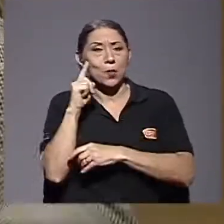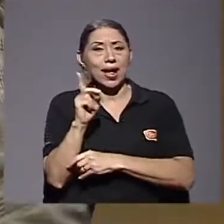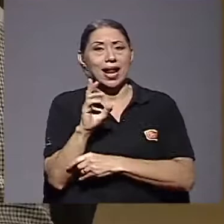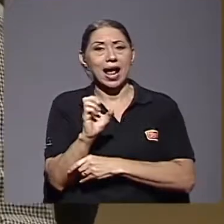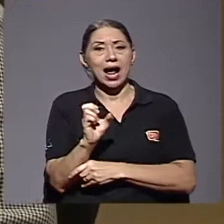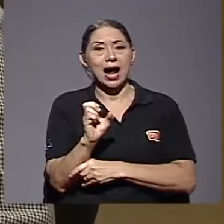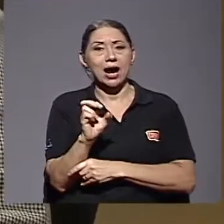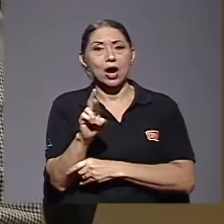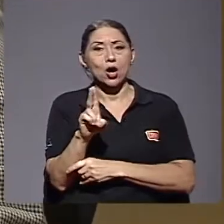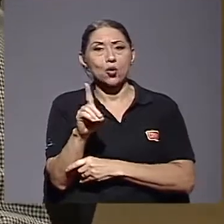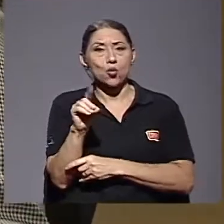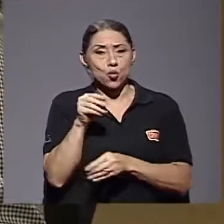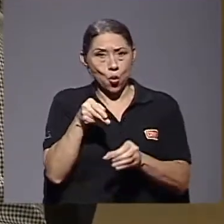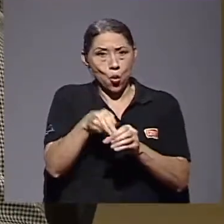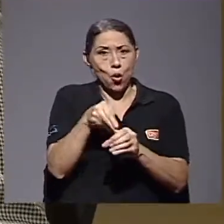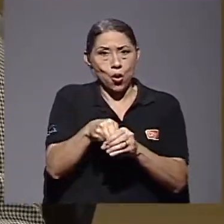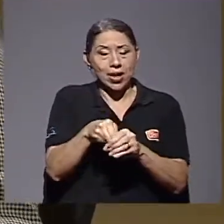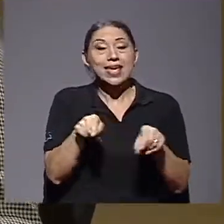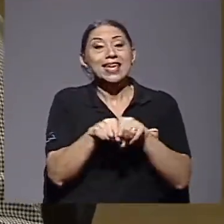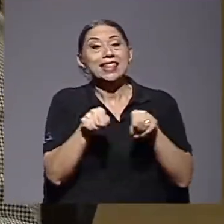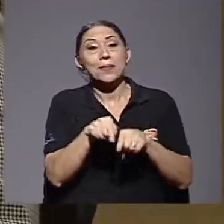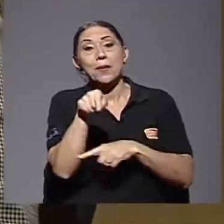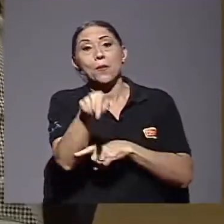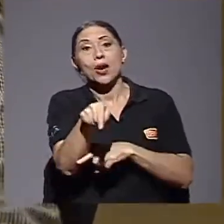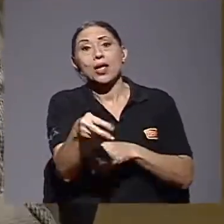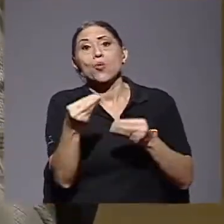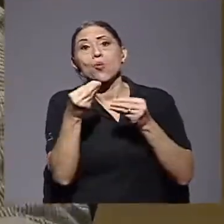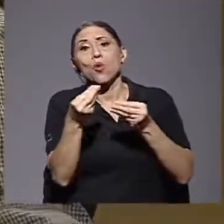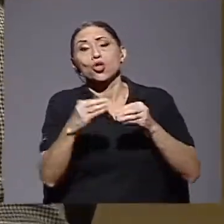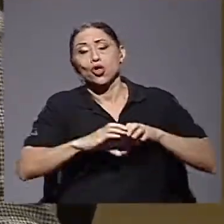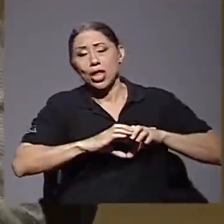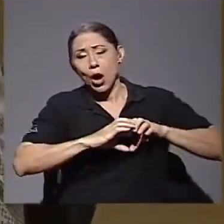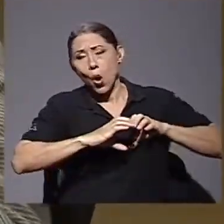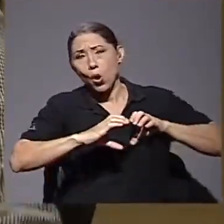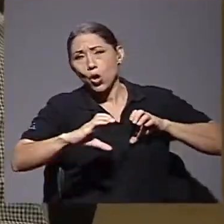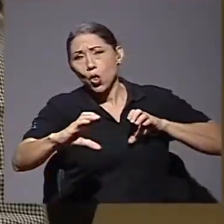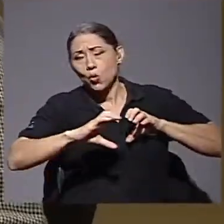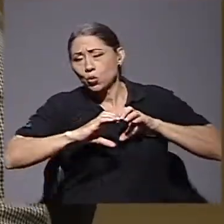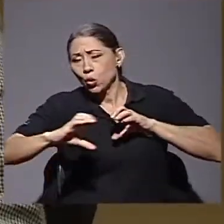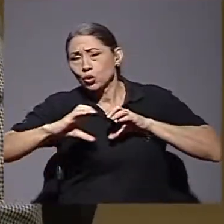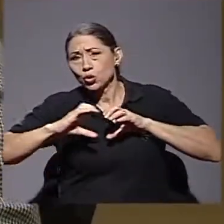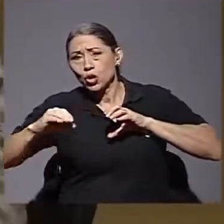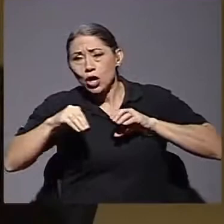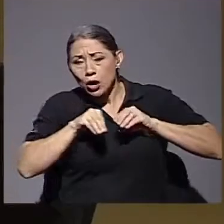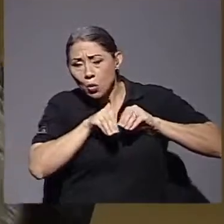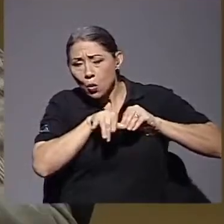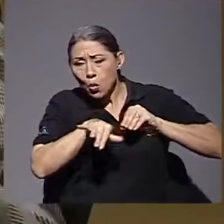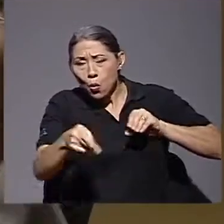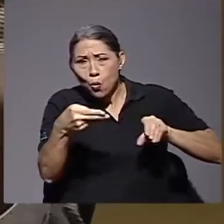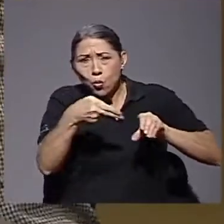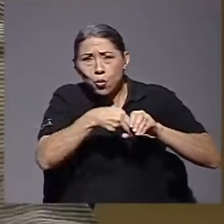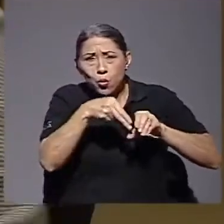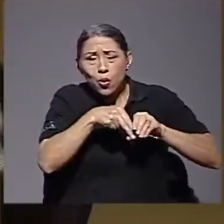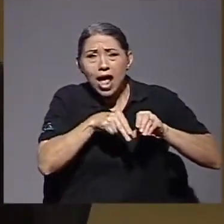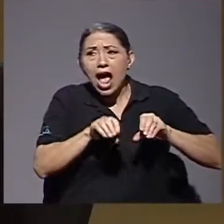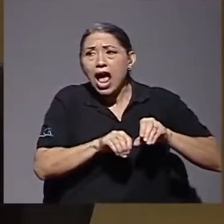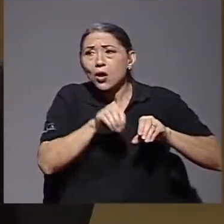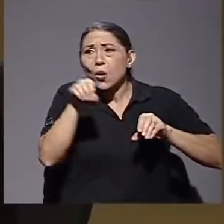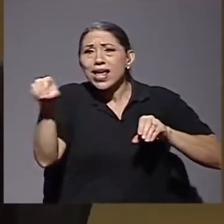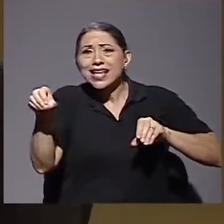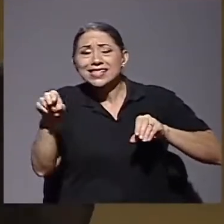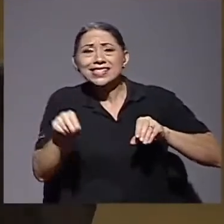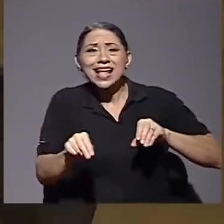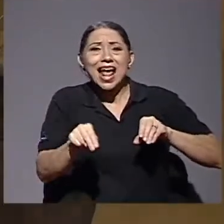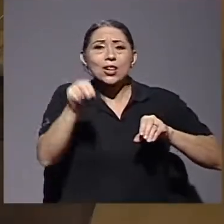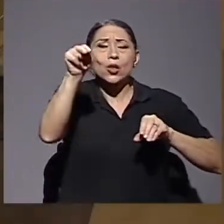pasan un montón de oleoductos. Llevan a diferentes partes, oeste, norte y